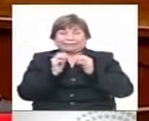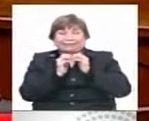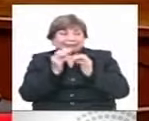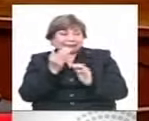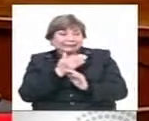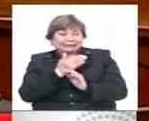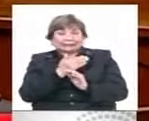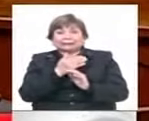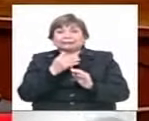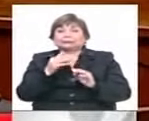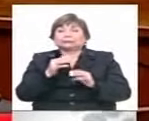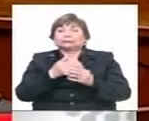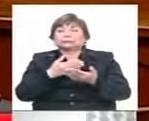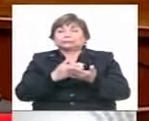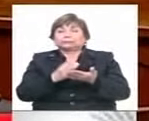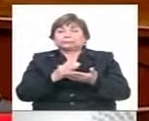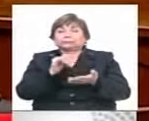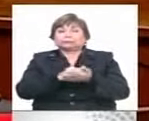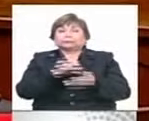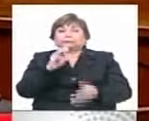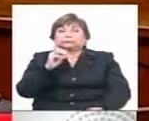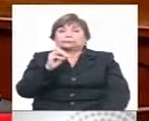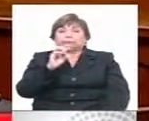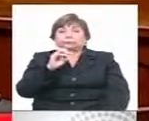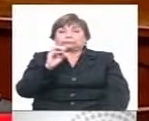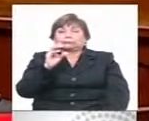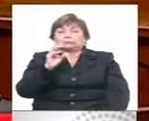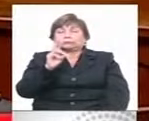ha sido la expedida mediante el Decreto Supremo